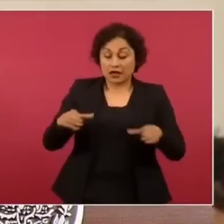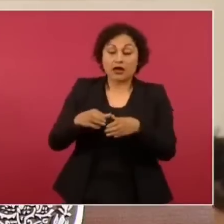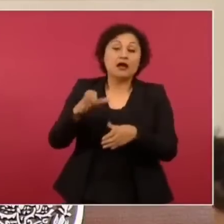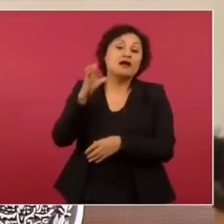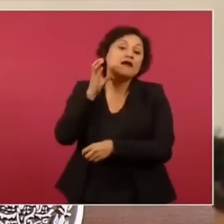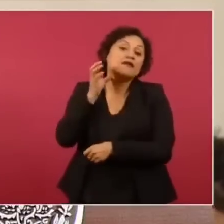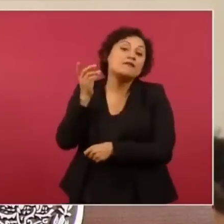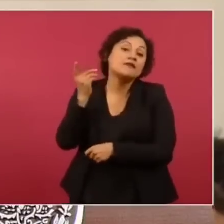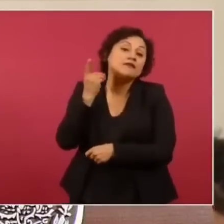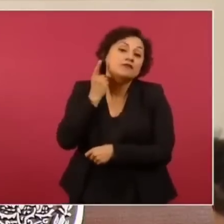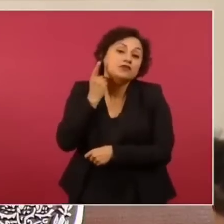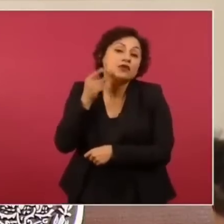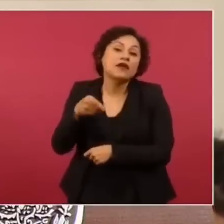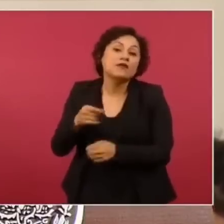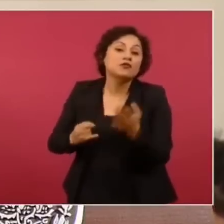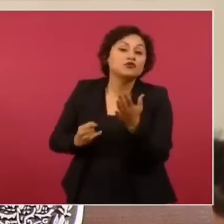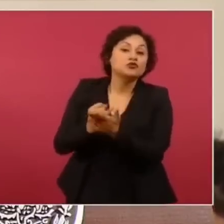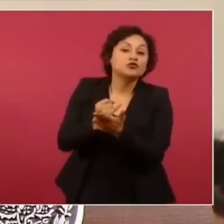respetar